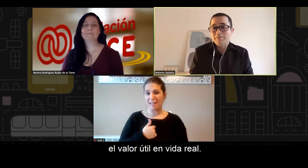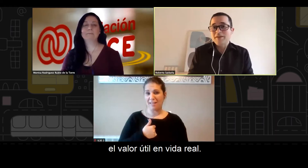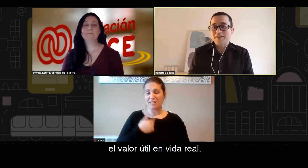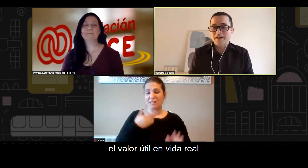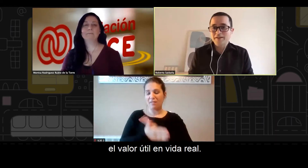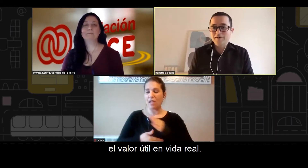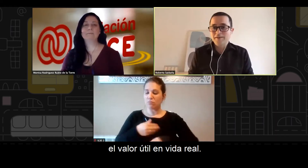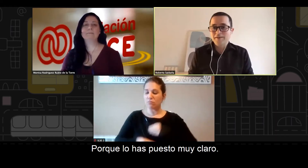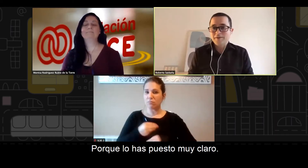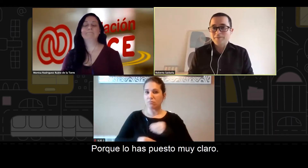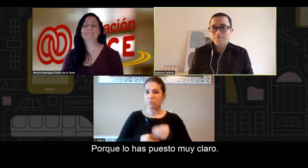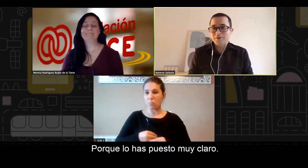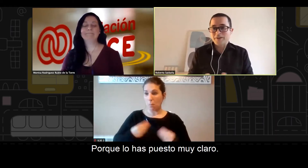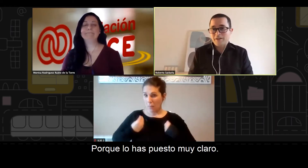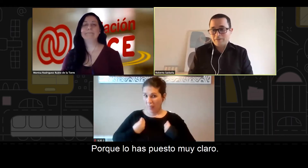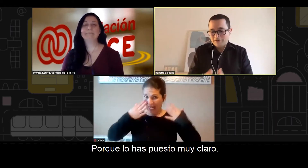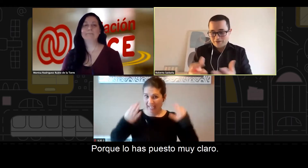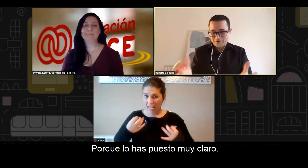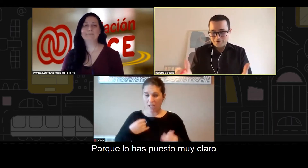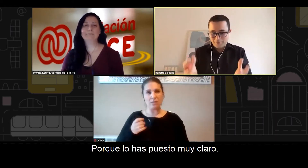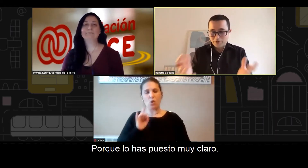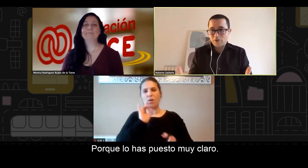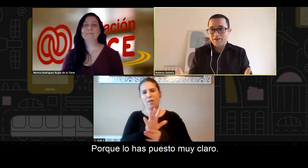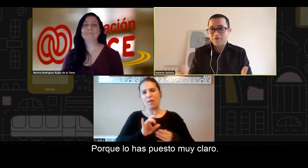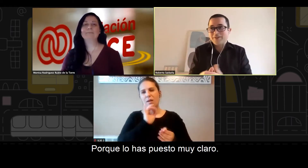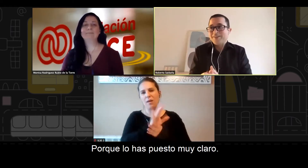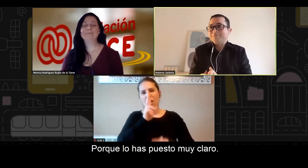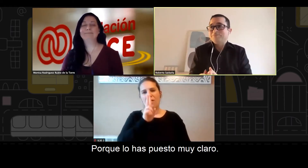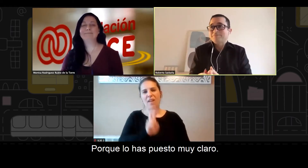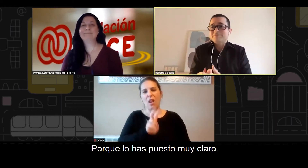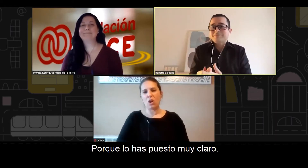en vida real. Porque lo has puesto muy claro.